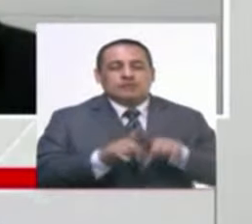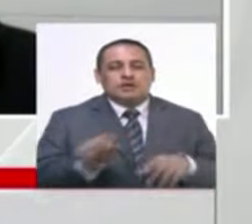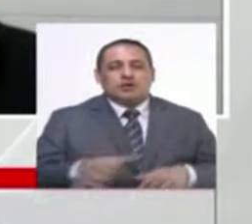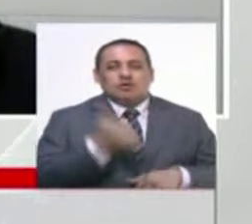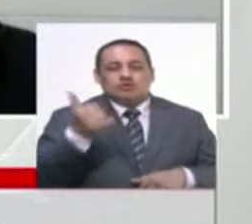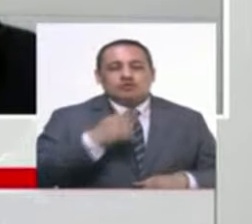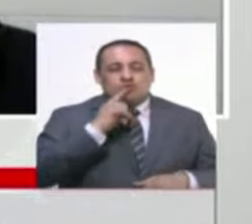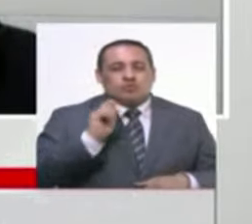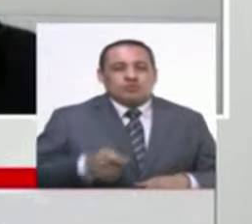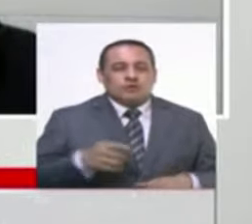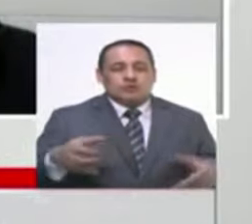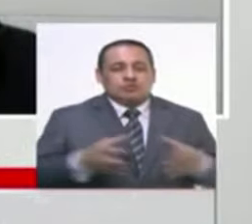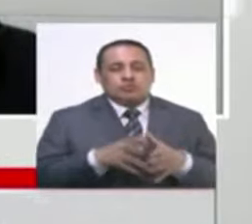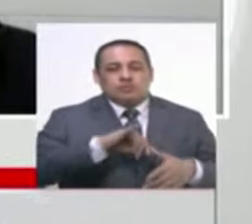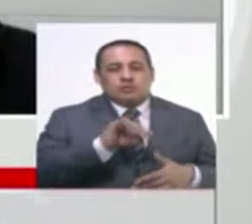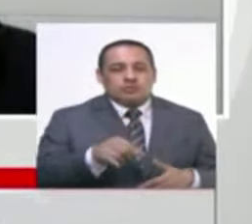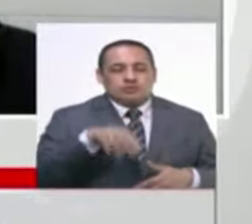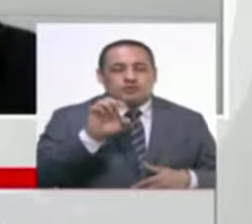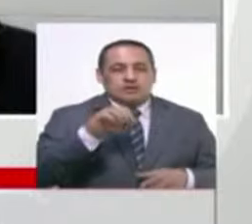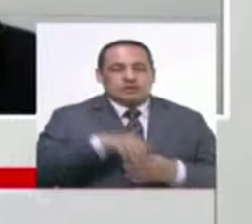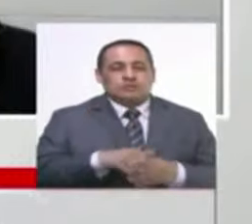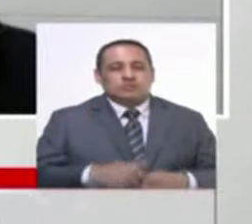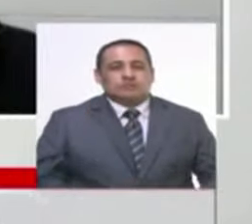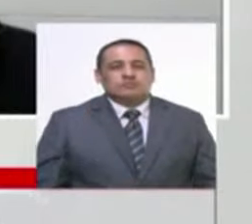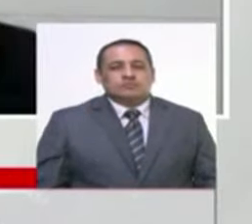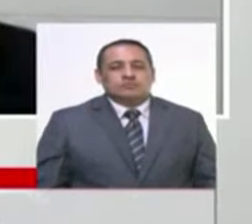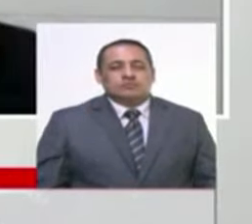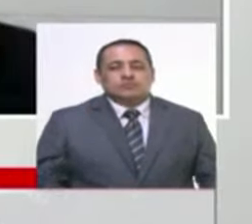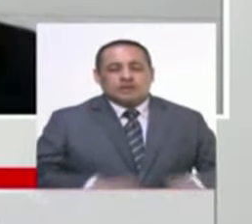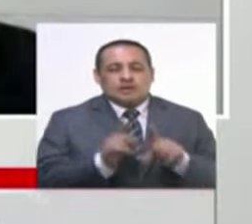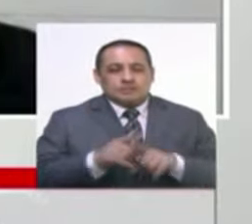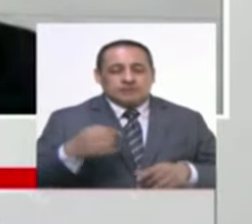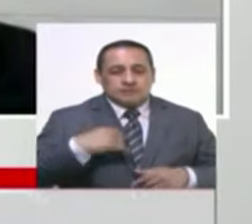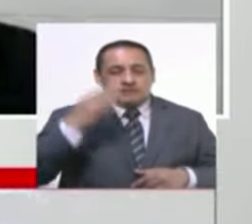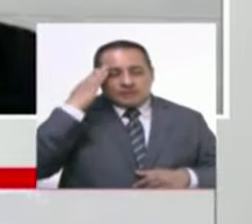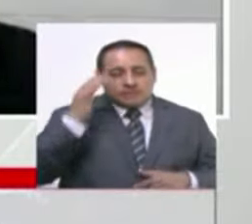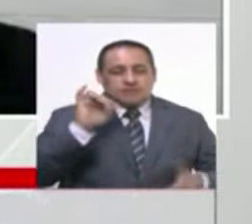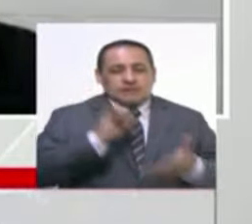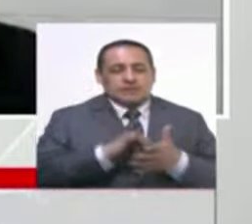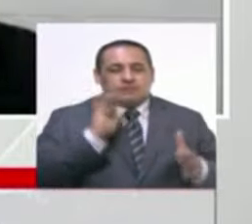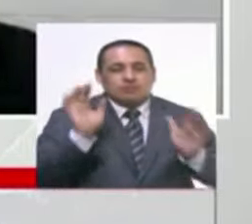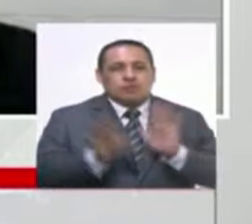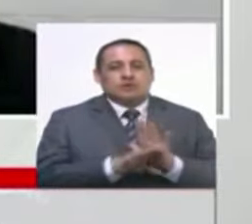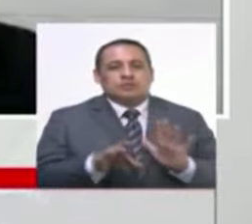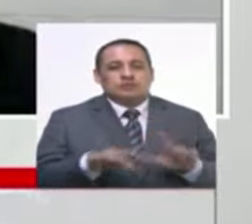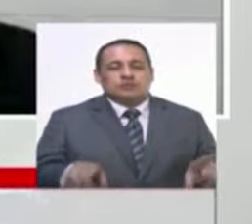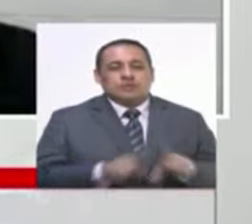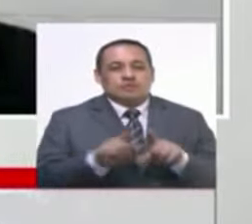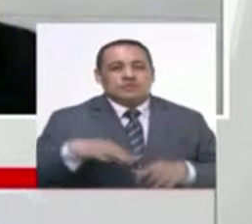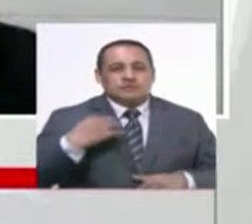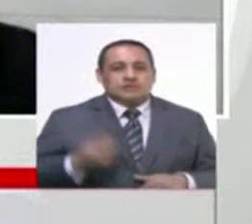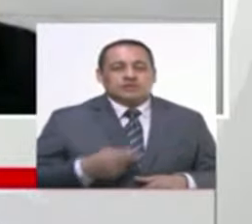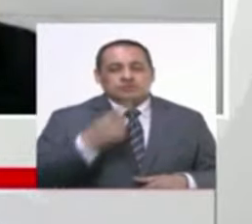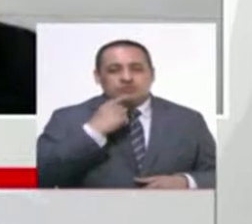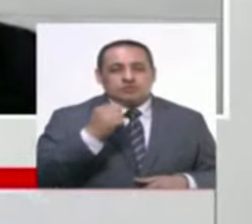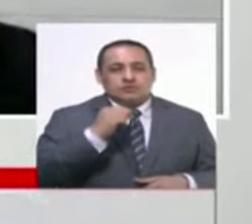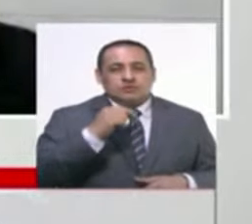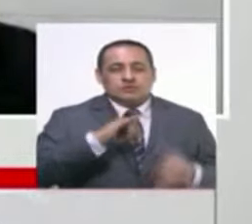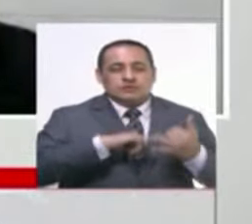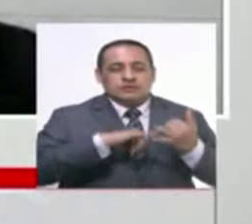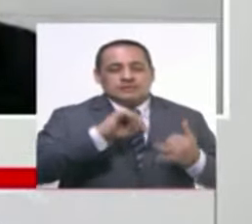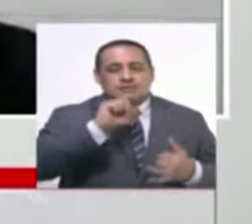otros magistrados del jurado nacional? ¿Sabe usted si, por ejemplo, el señor